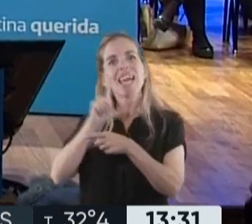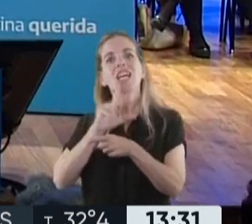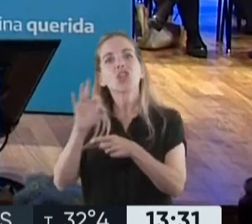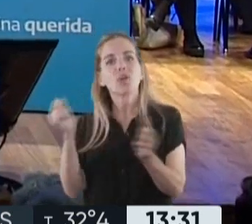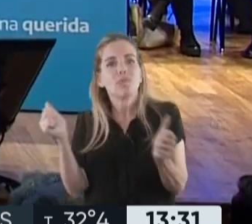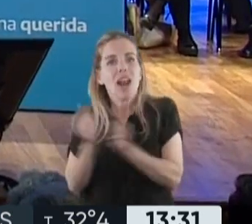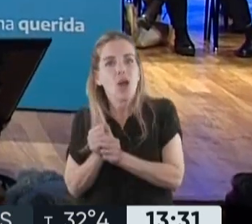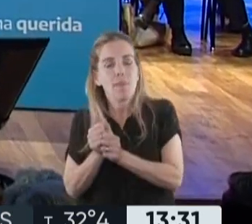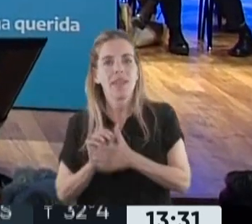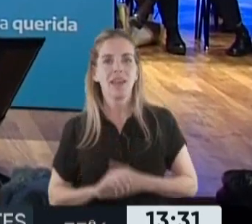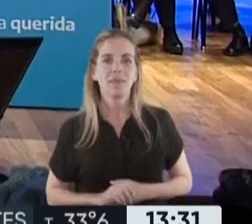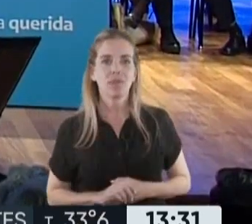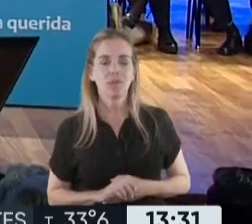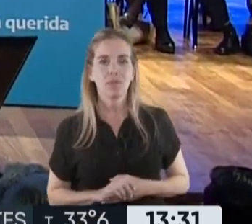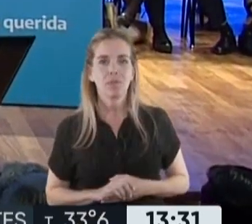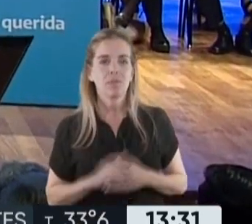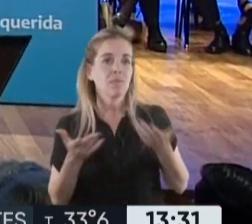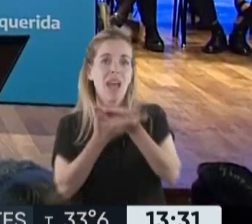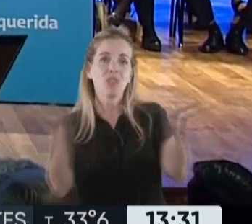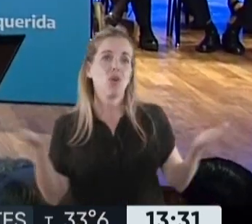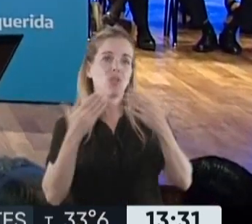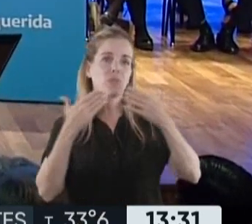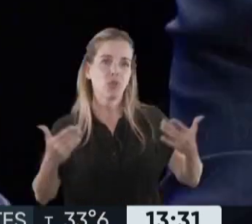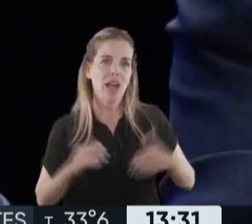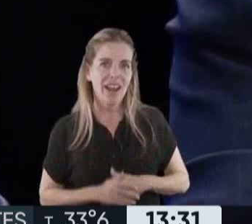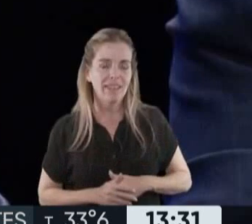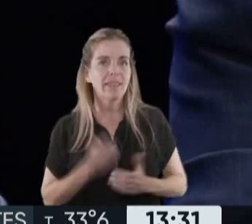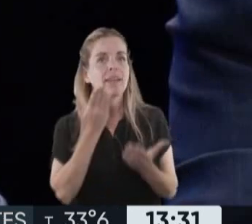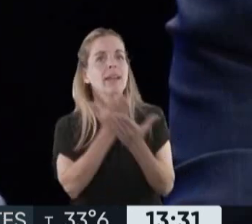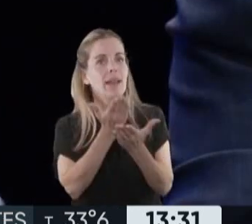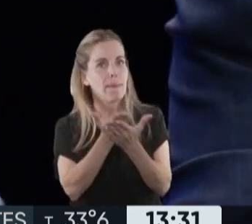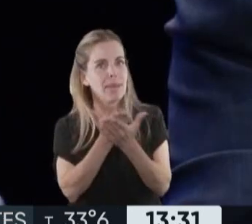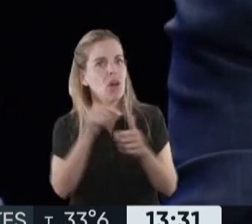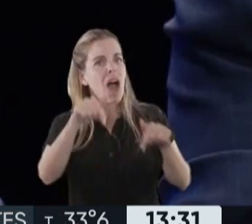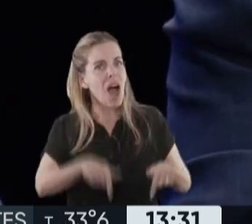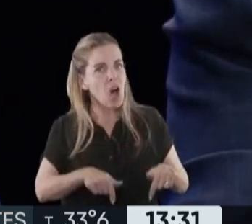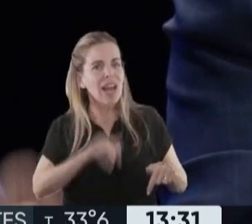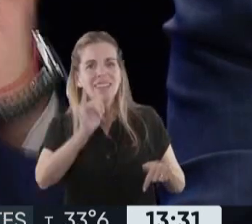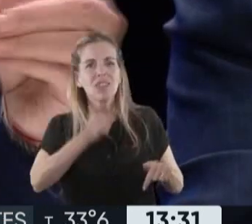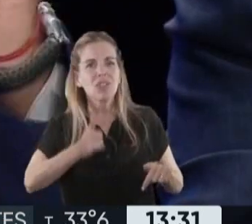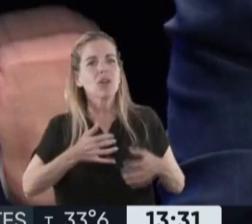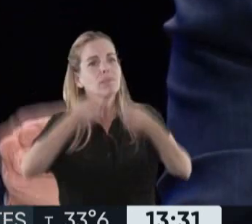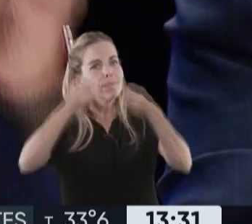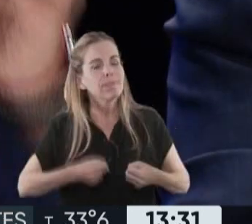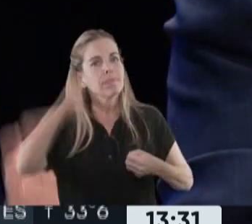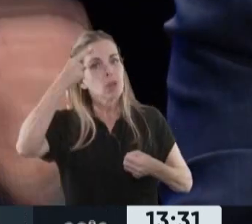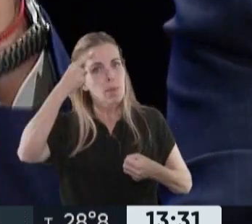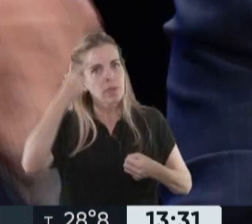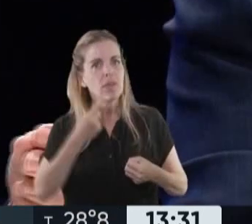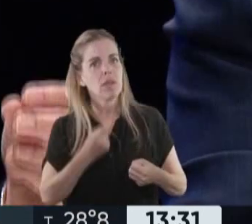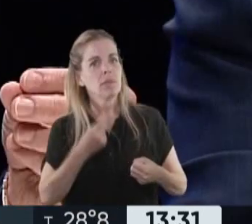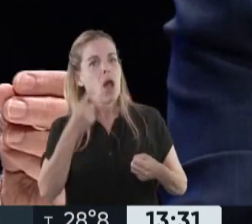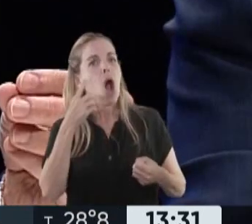acompañarnos. A todos, gracias. Y les pido que con más convicción que nunca dense cuenta de la oportunidad